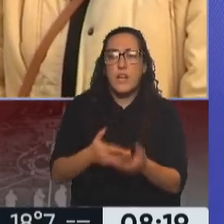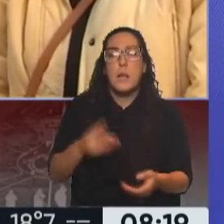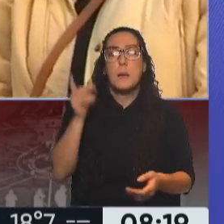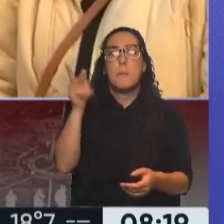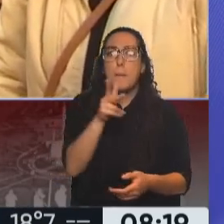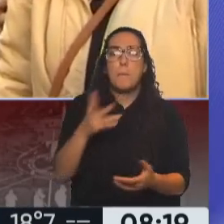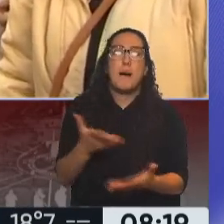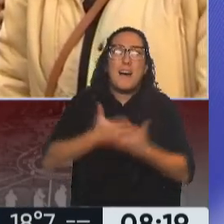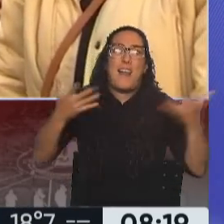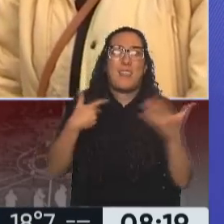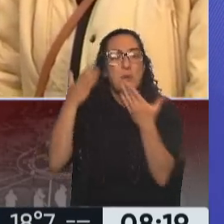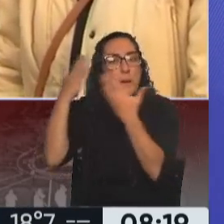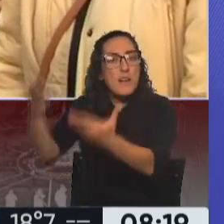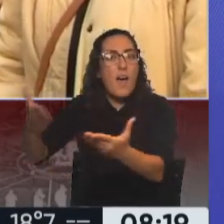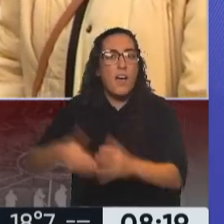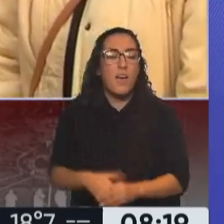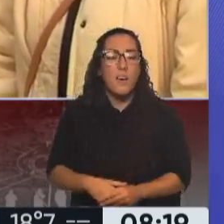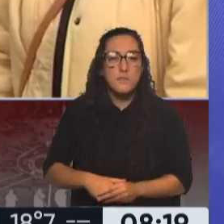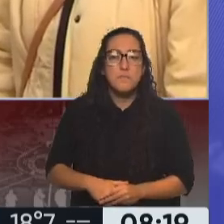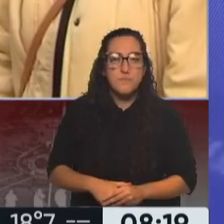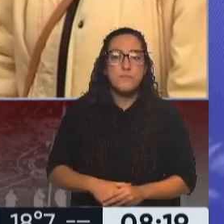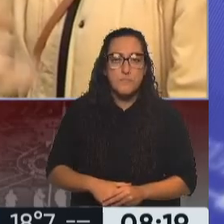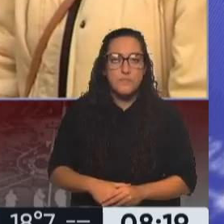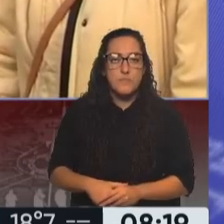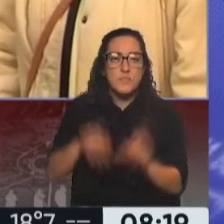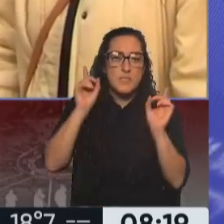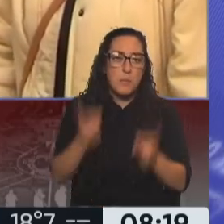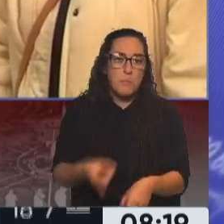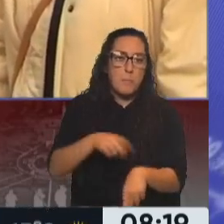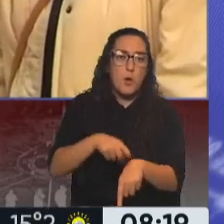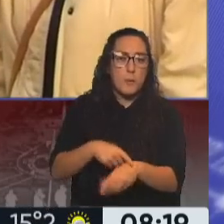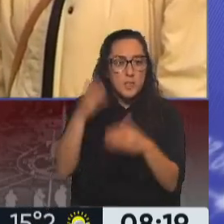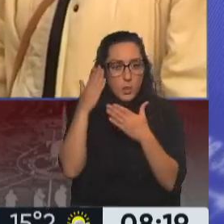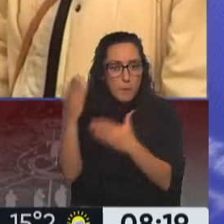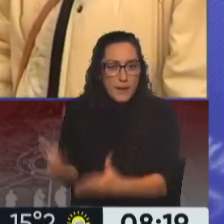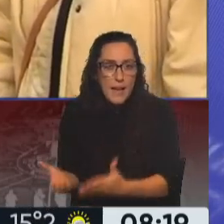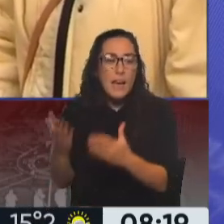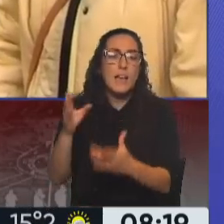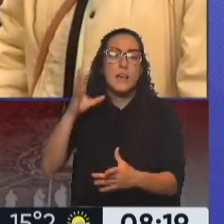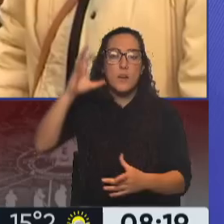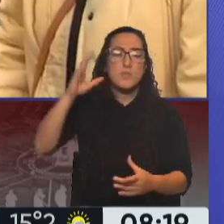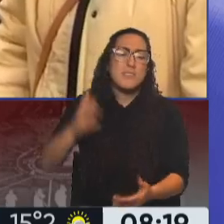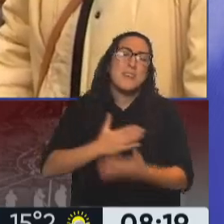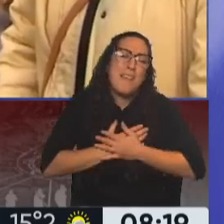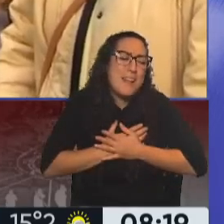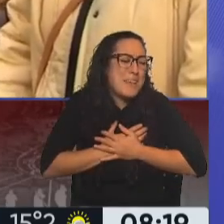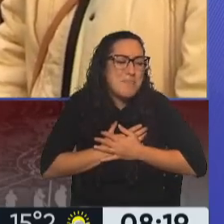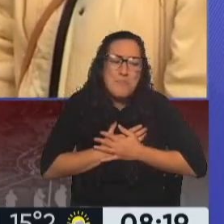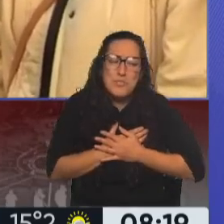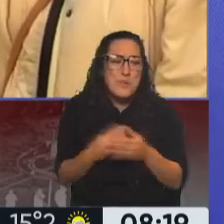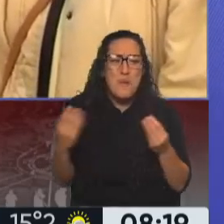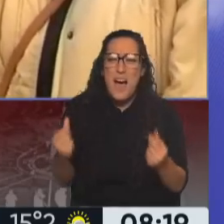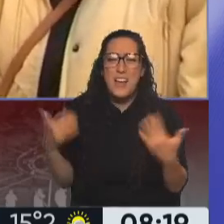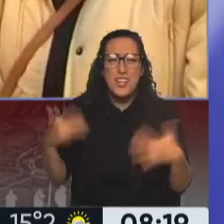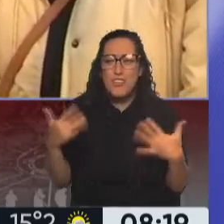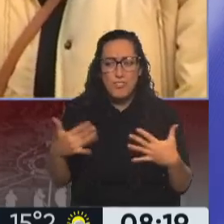Papa. Bueno, y es un momento también para rendir homenaje, para recordarlo. Lo queremos un montón, lo valoramos un